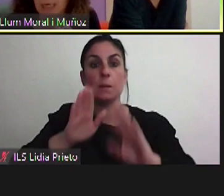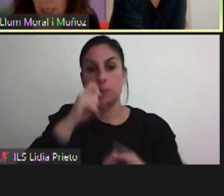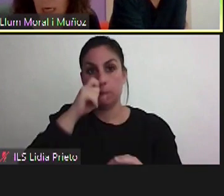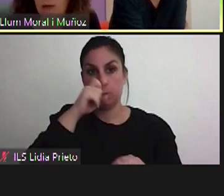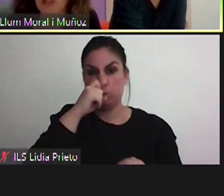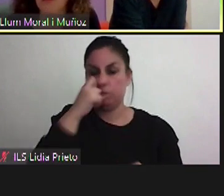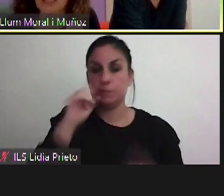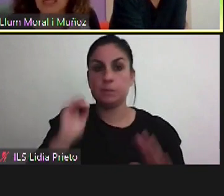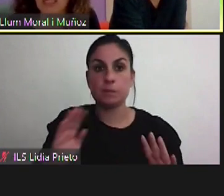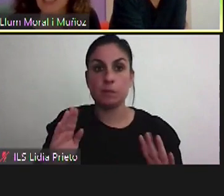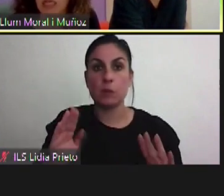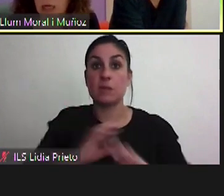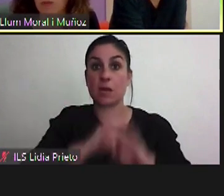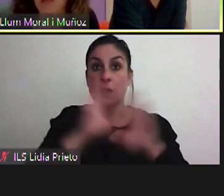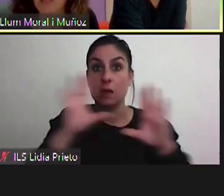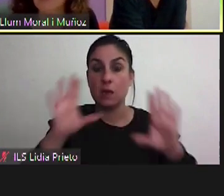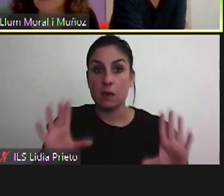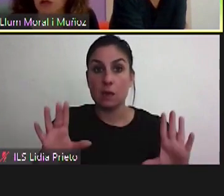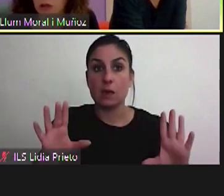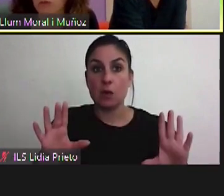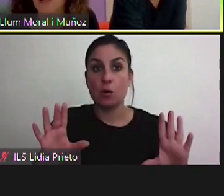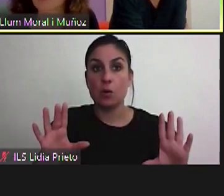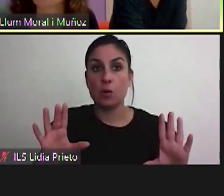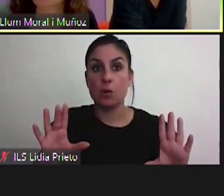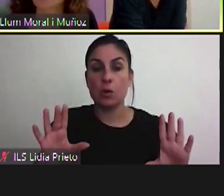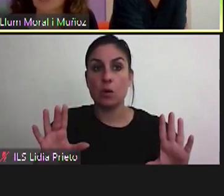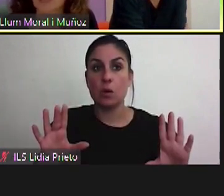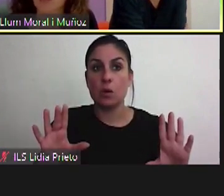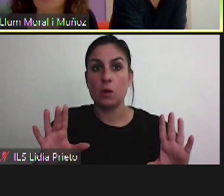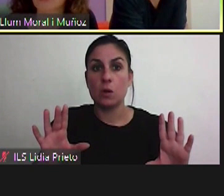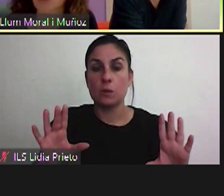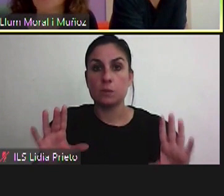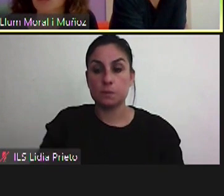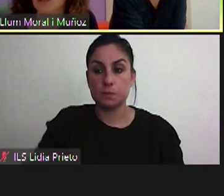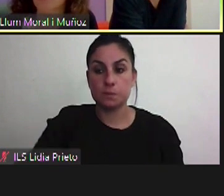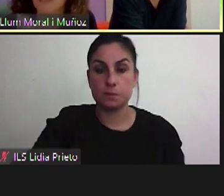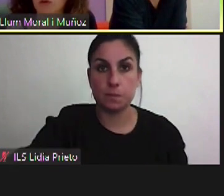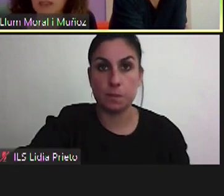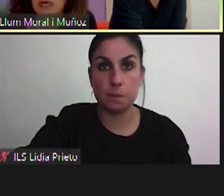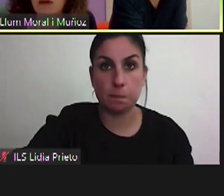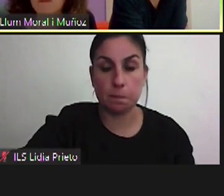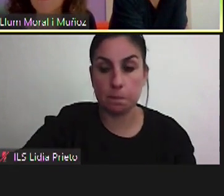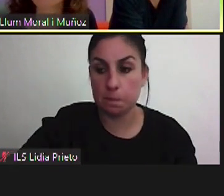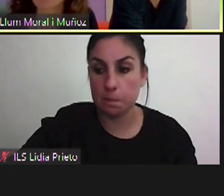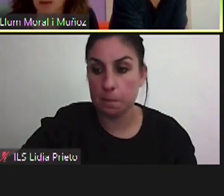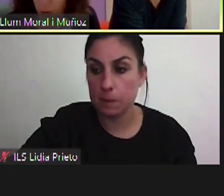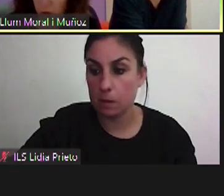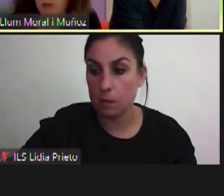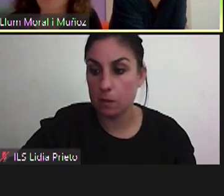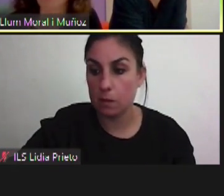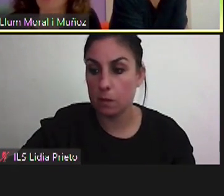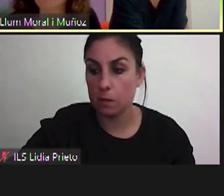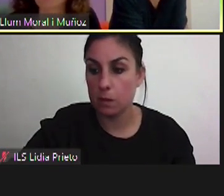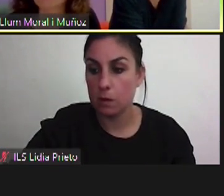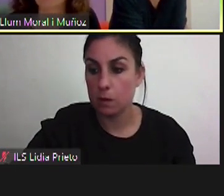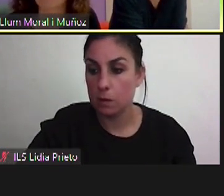dicho, que quede claro que solamente el 3 al 5% de los actos violentos son cometidos por personas con problemas de salud mental, que